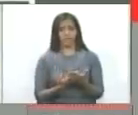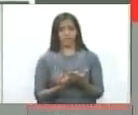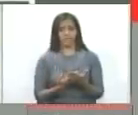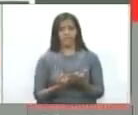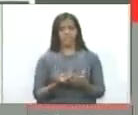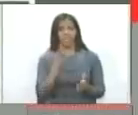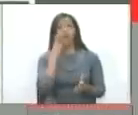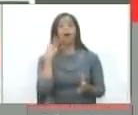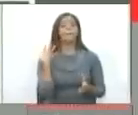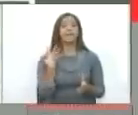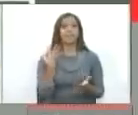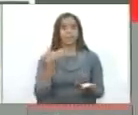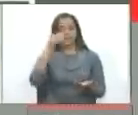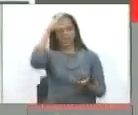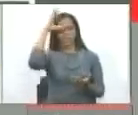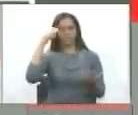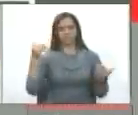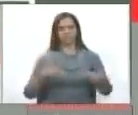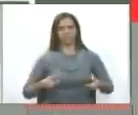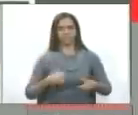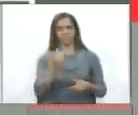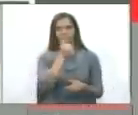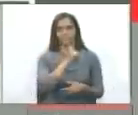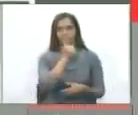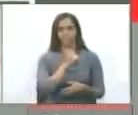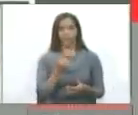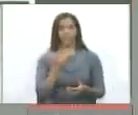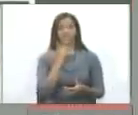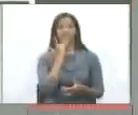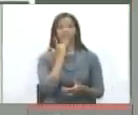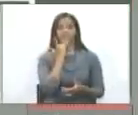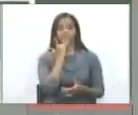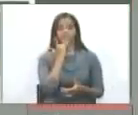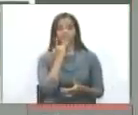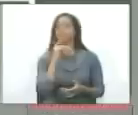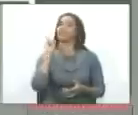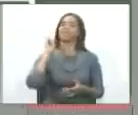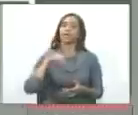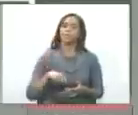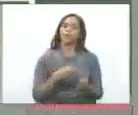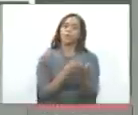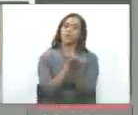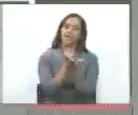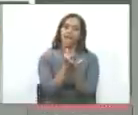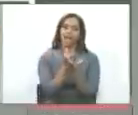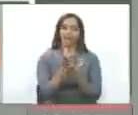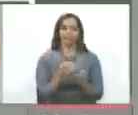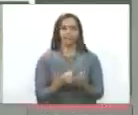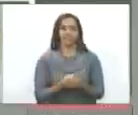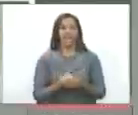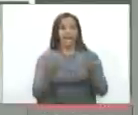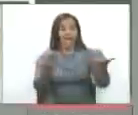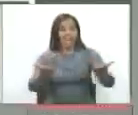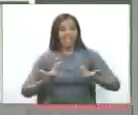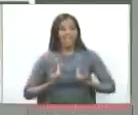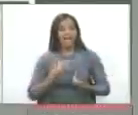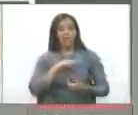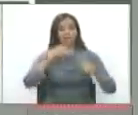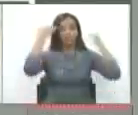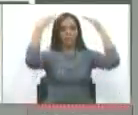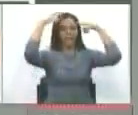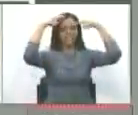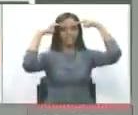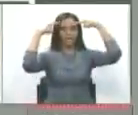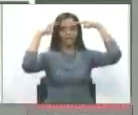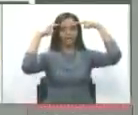nuestra capacidad de resistencia, por nuestra valentía y por haber sido leales al legado de nuestro comandante Hugo